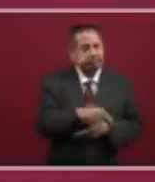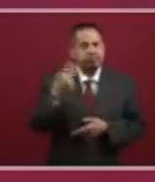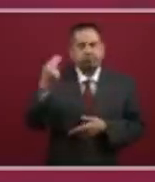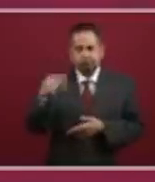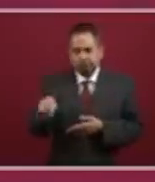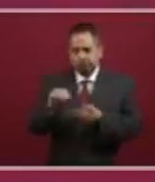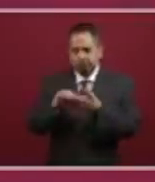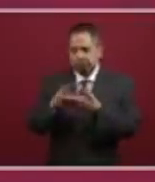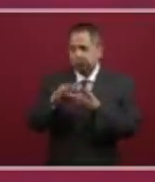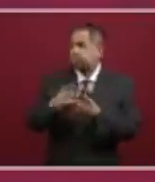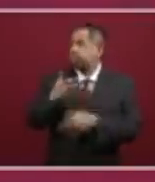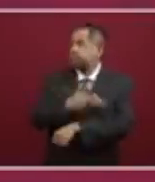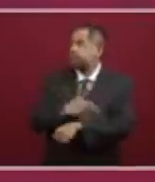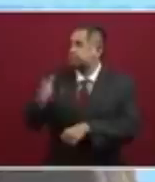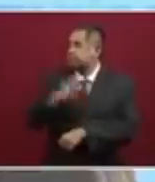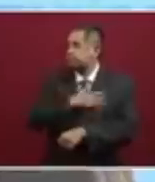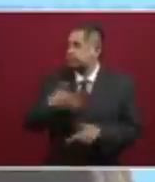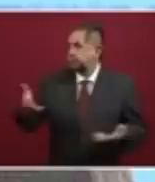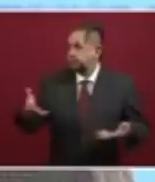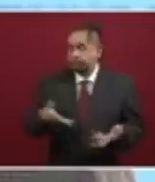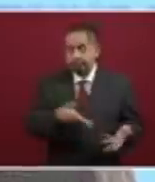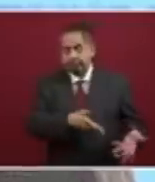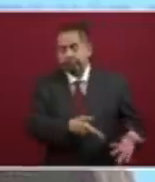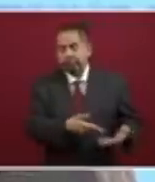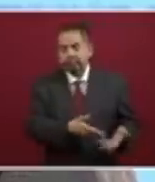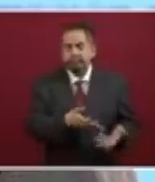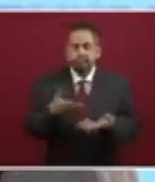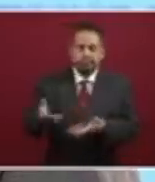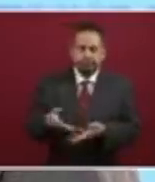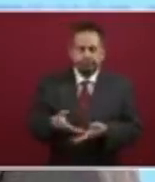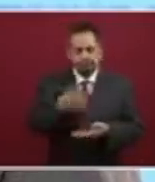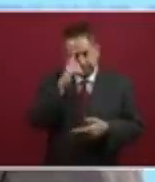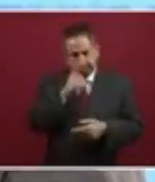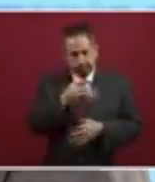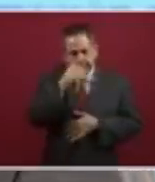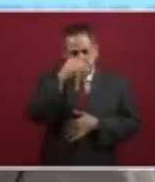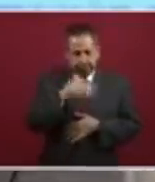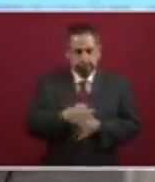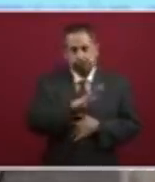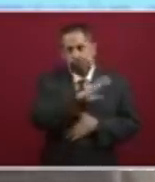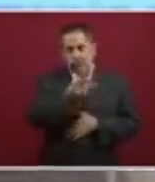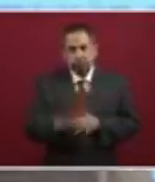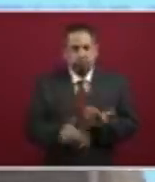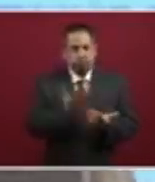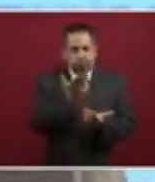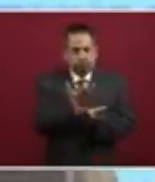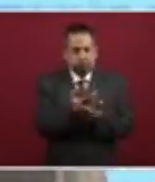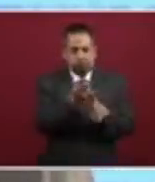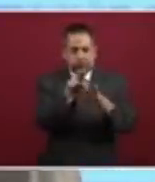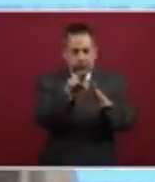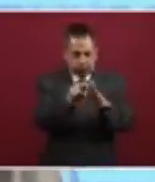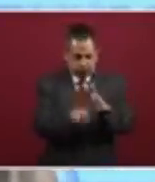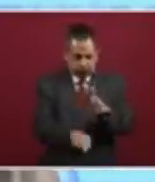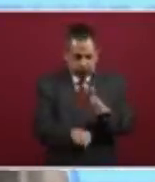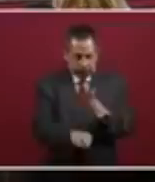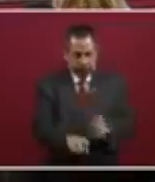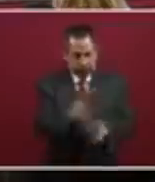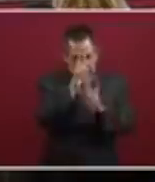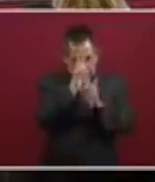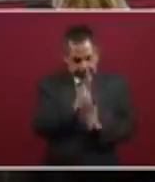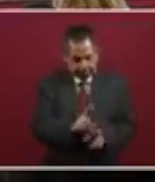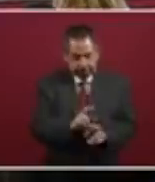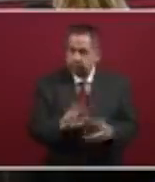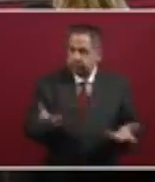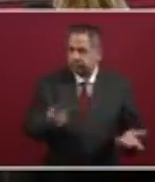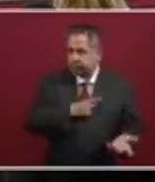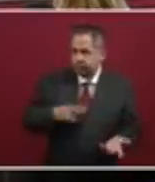sus familiares y que tengan un destino digno donde ser depositados estos cuerpos. Para